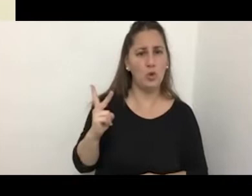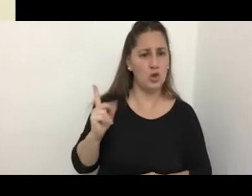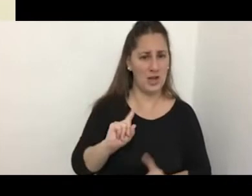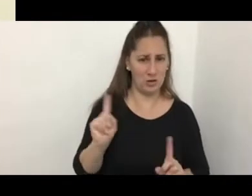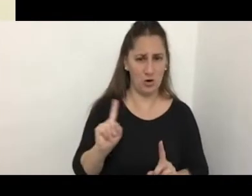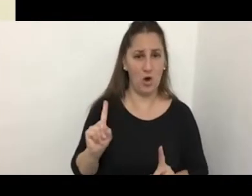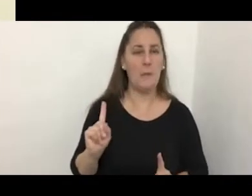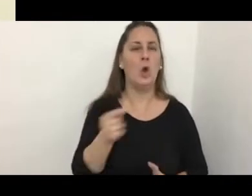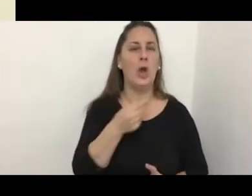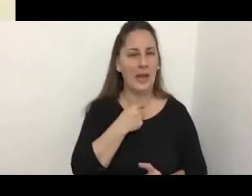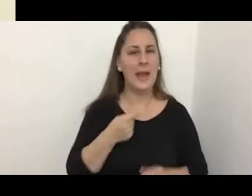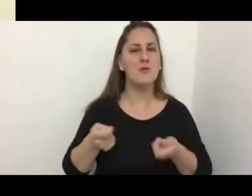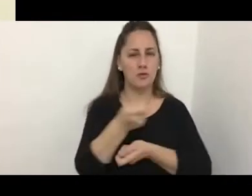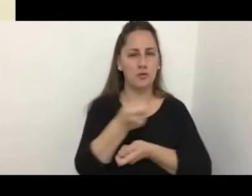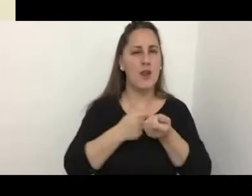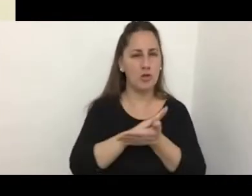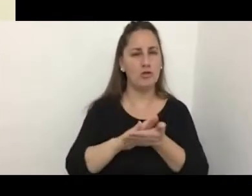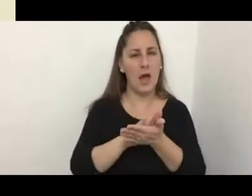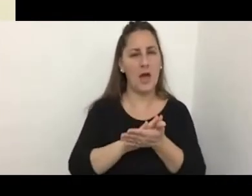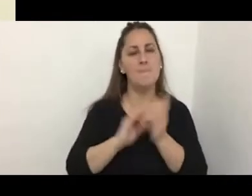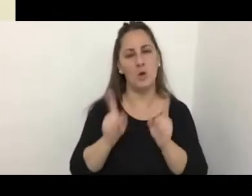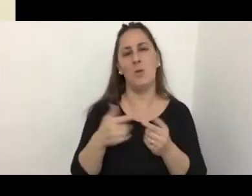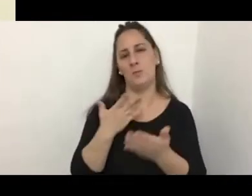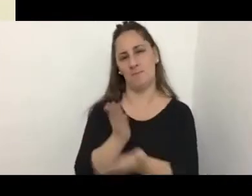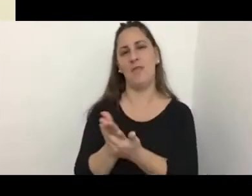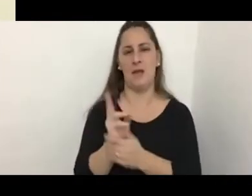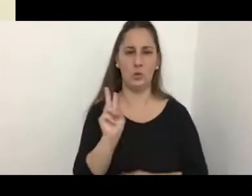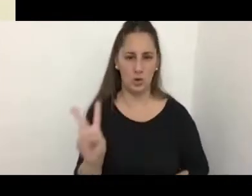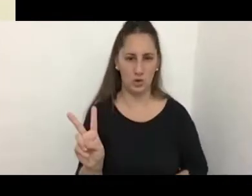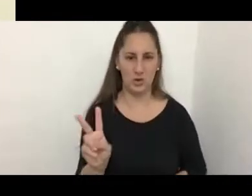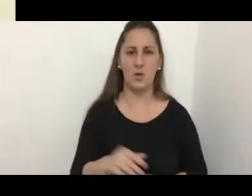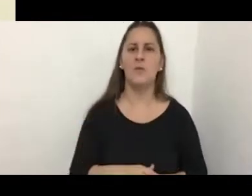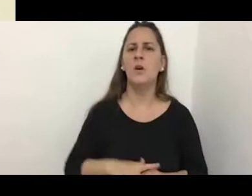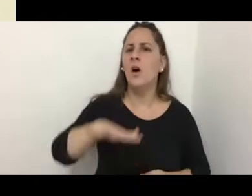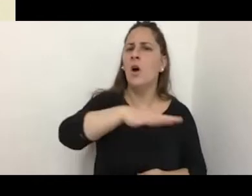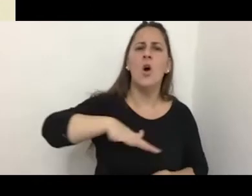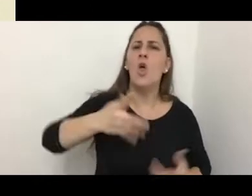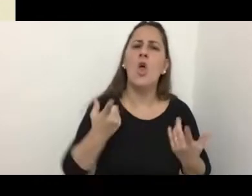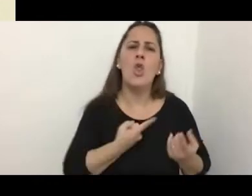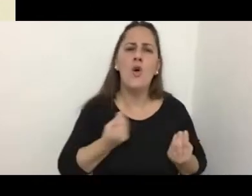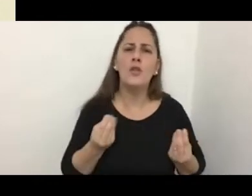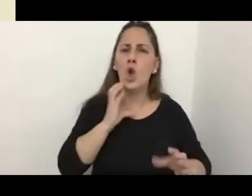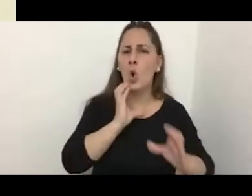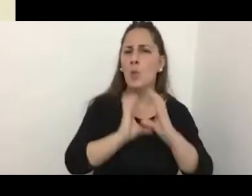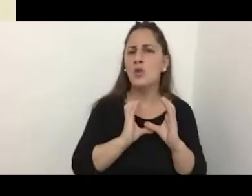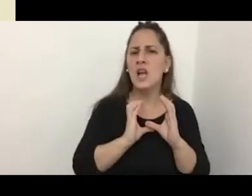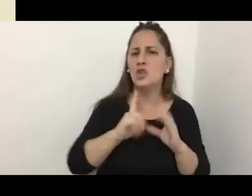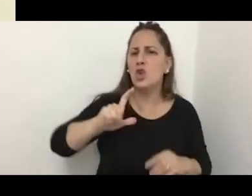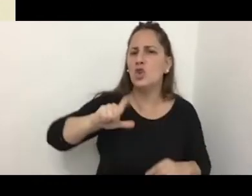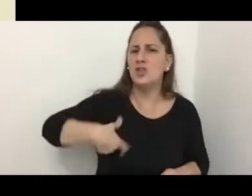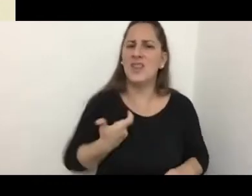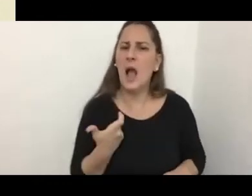queremos negociar eso lo podemos hacer? Los ámbitos de comunicación sindical,